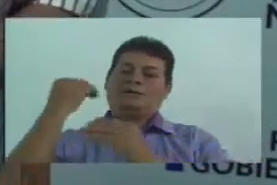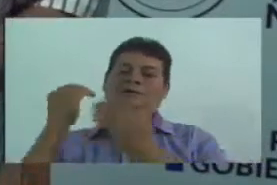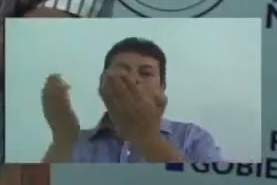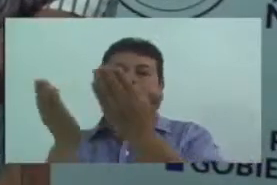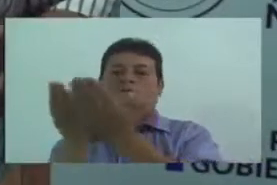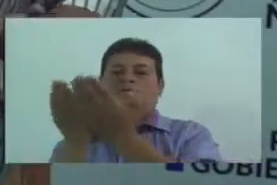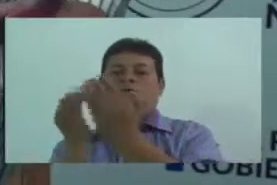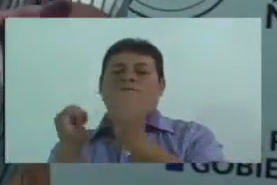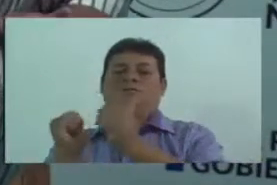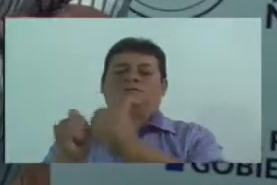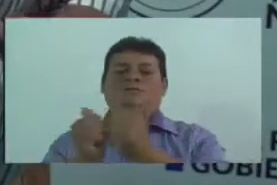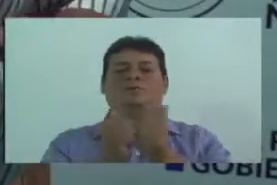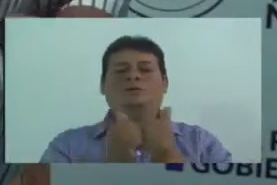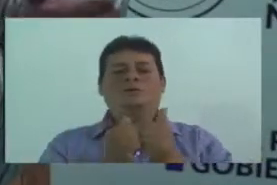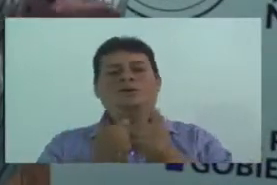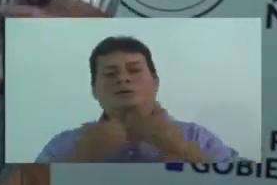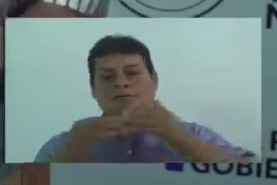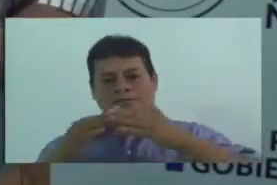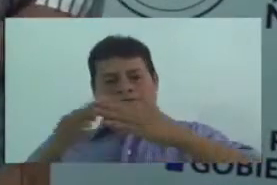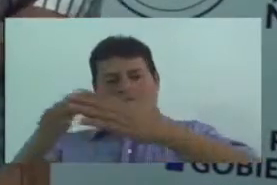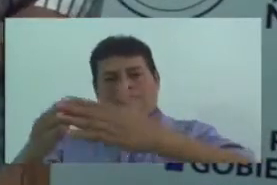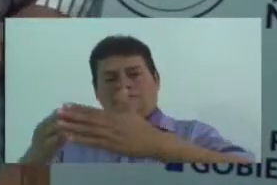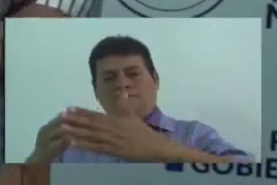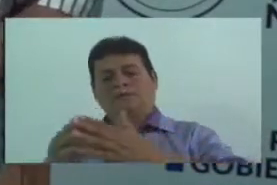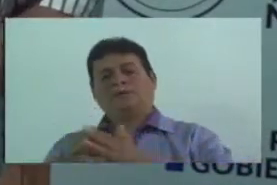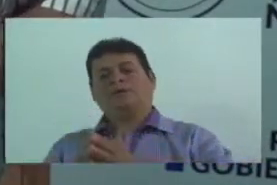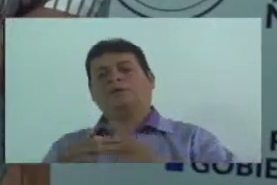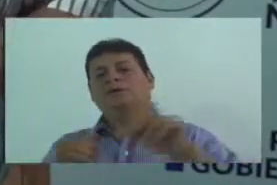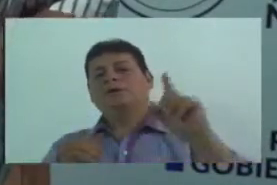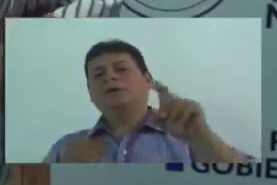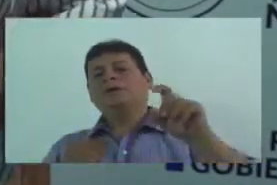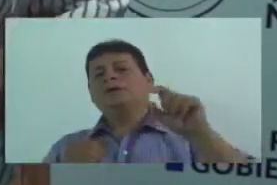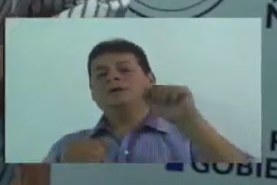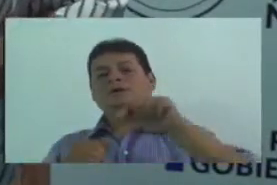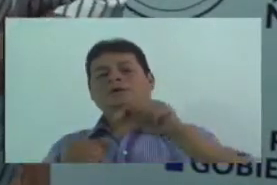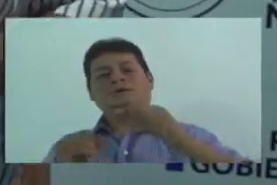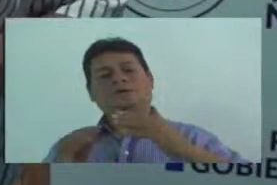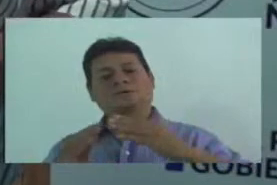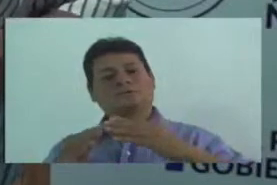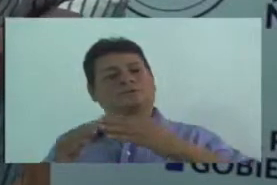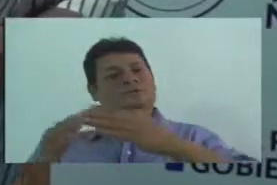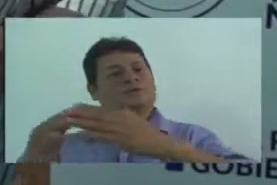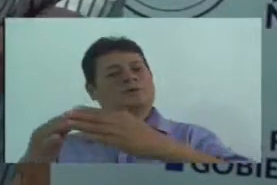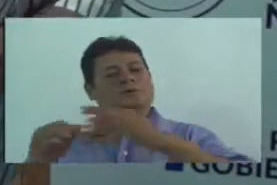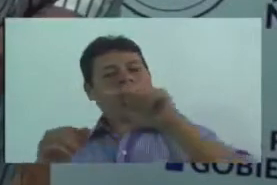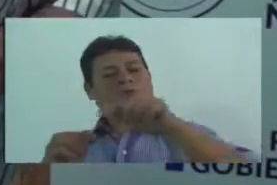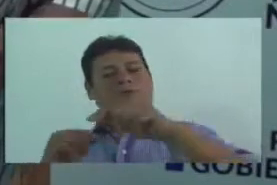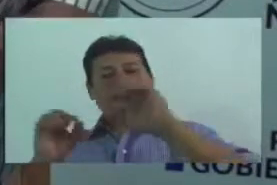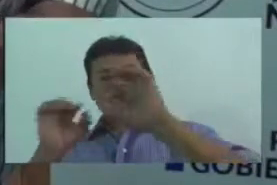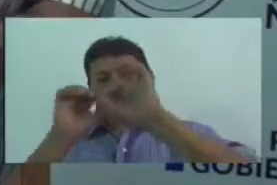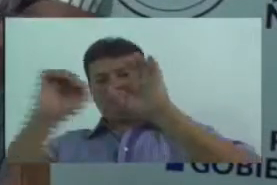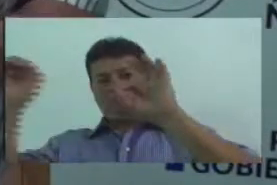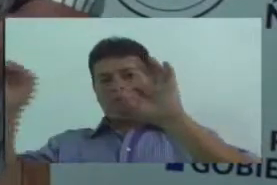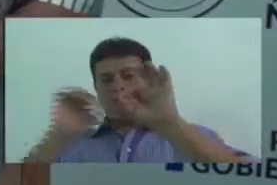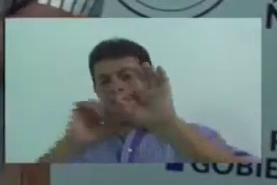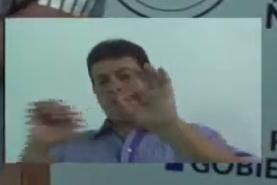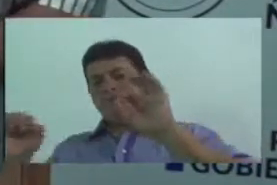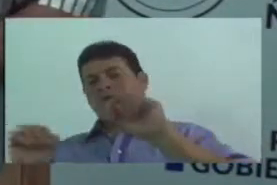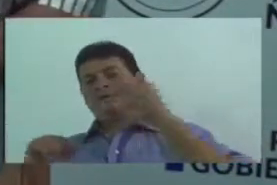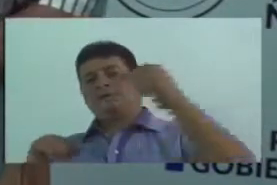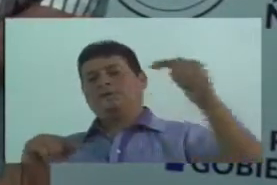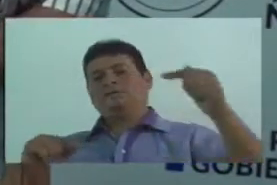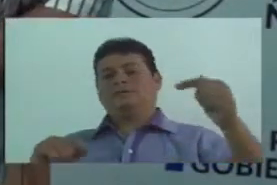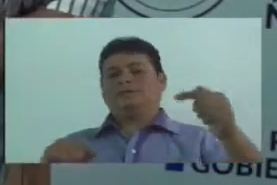Muy bien, ¿qué es un ángulo? Un ángulo es la abertura formada por la unión de dos semirrectas, pero que tiene